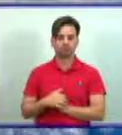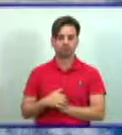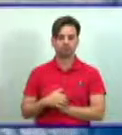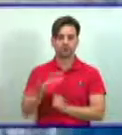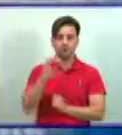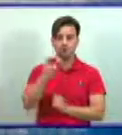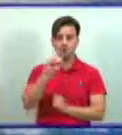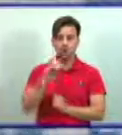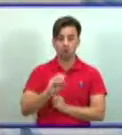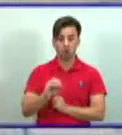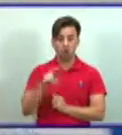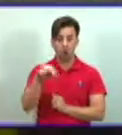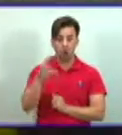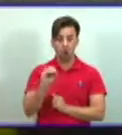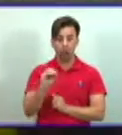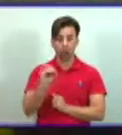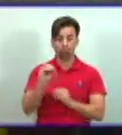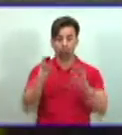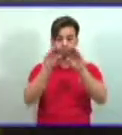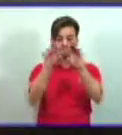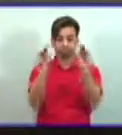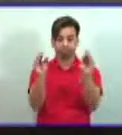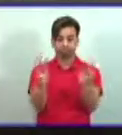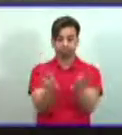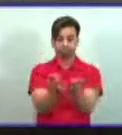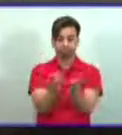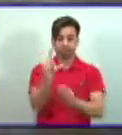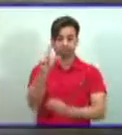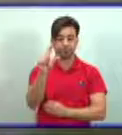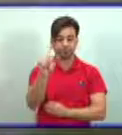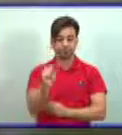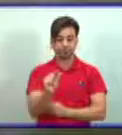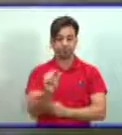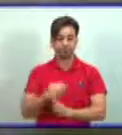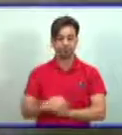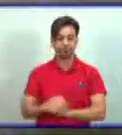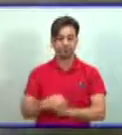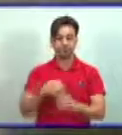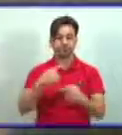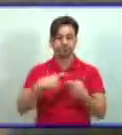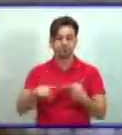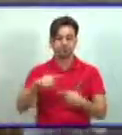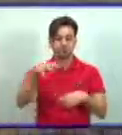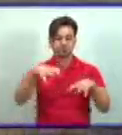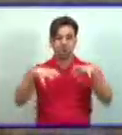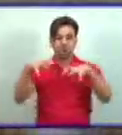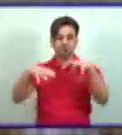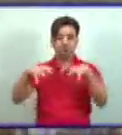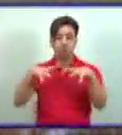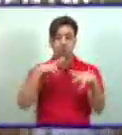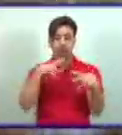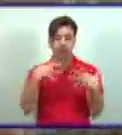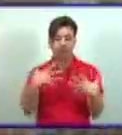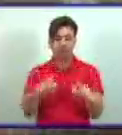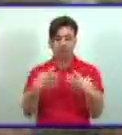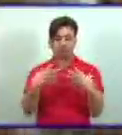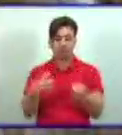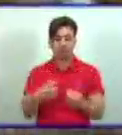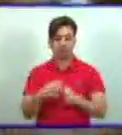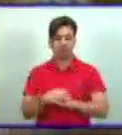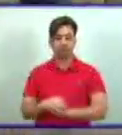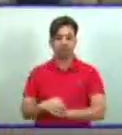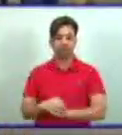la radiación ultravioleta. Y también la lluvia ácida, responsable de la destrucción a gran escala de bosques y suelos.